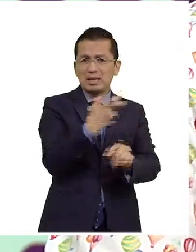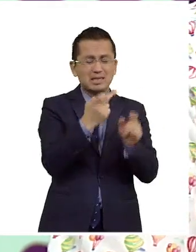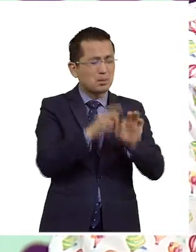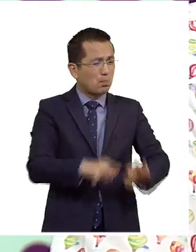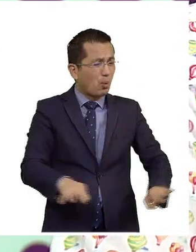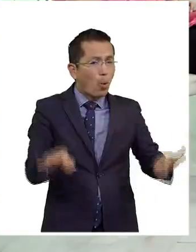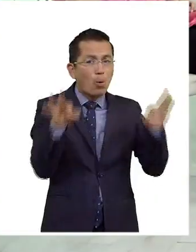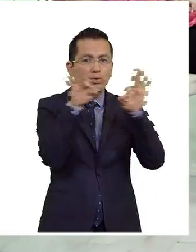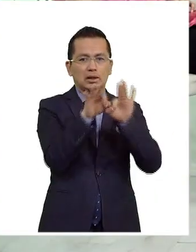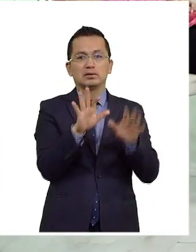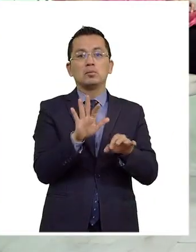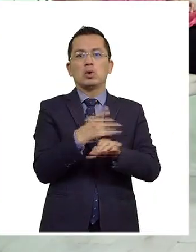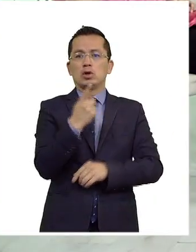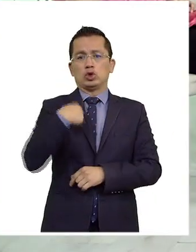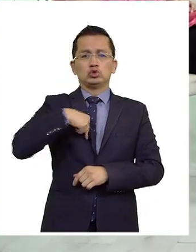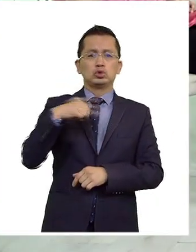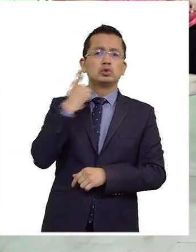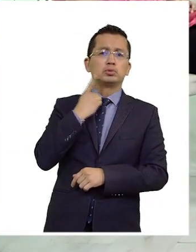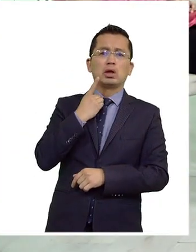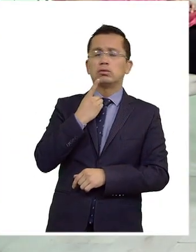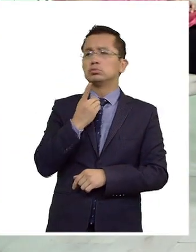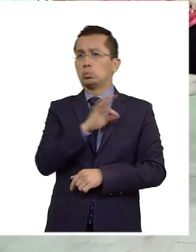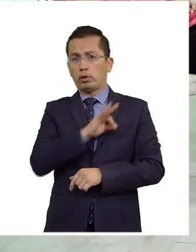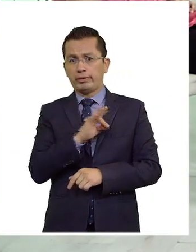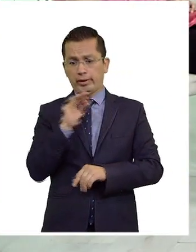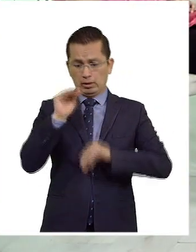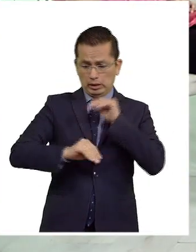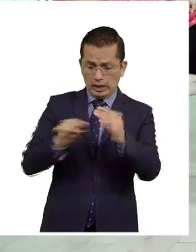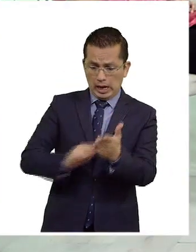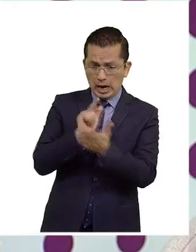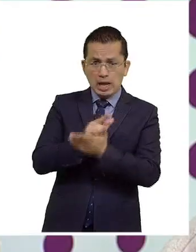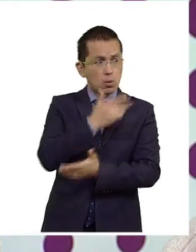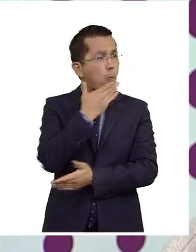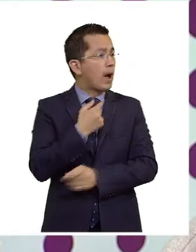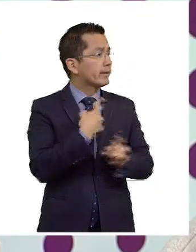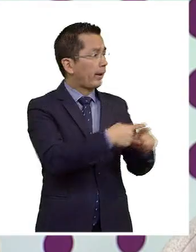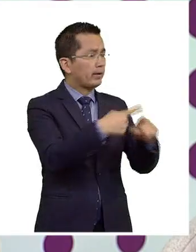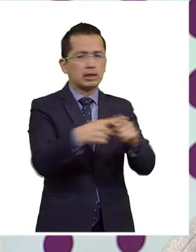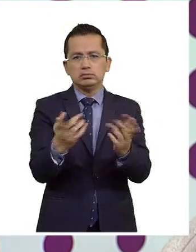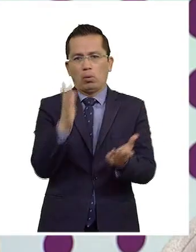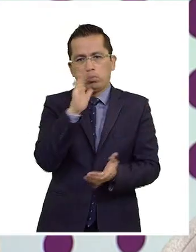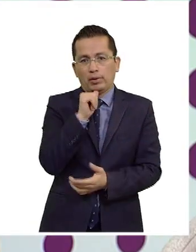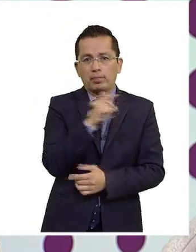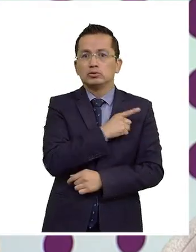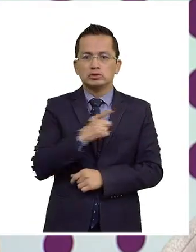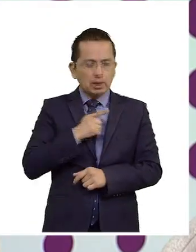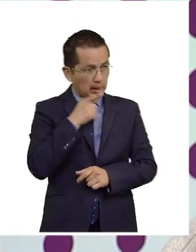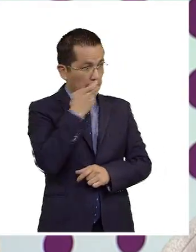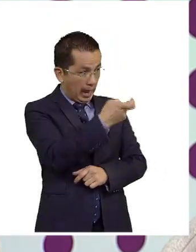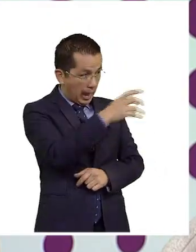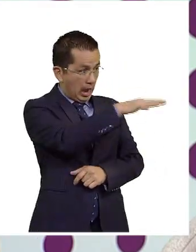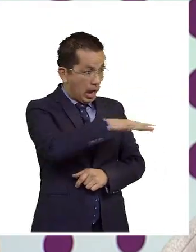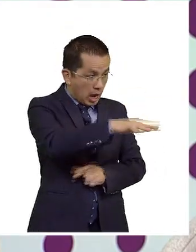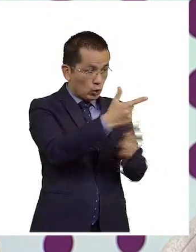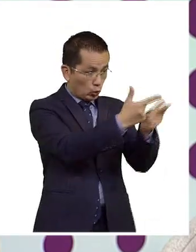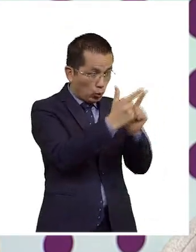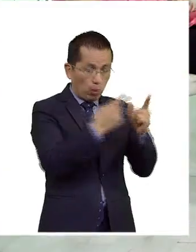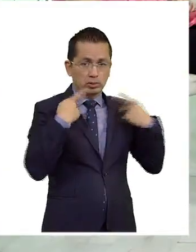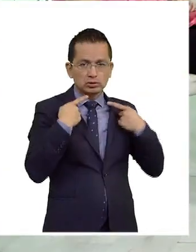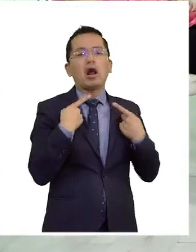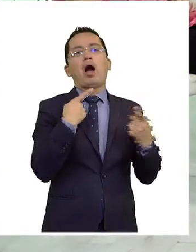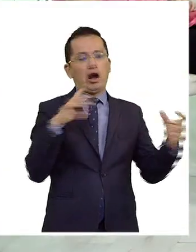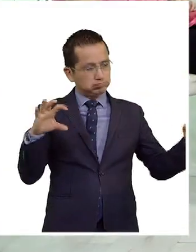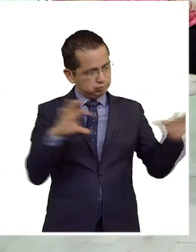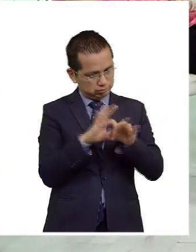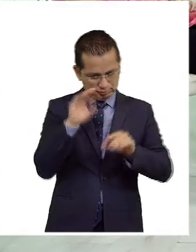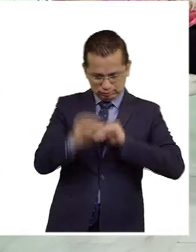poblaciones invisibles. Así es. Y ahora es una población muy visible como nunca antes. Sí. Sí, no, y eso es fundamental, ¿no? Porque yo creo que